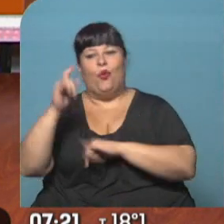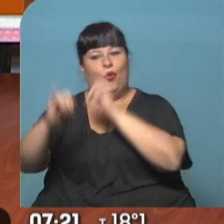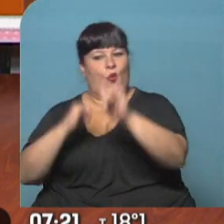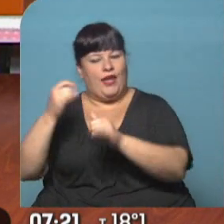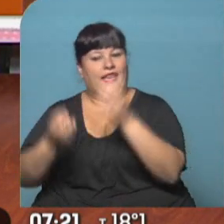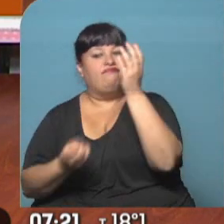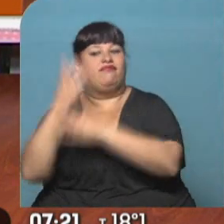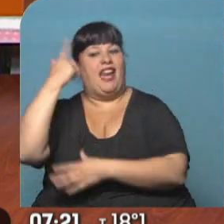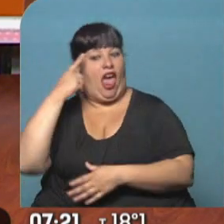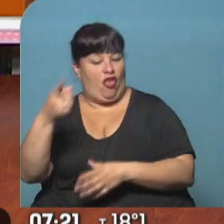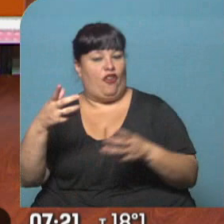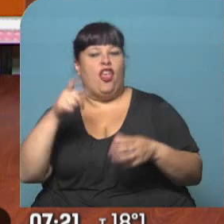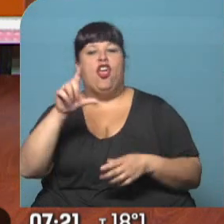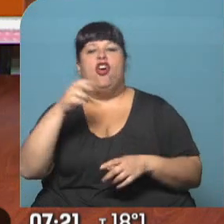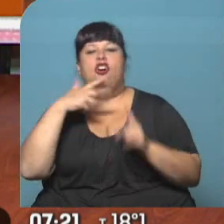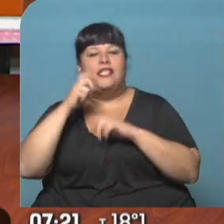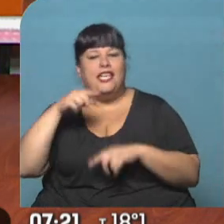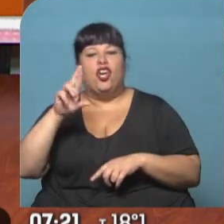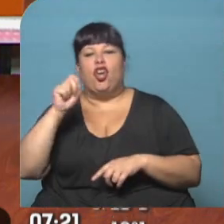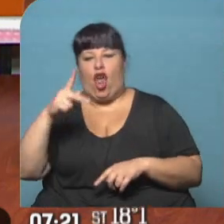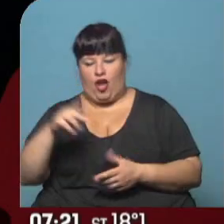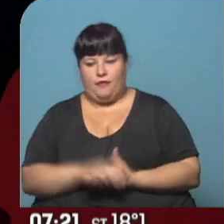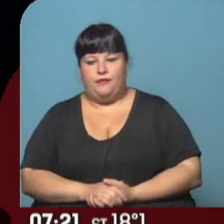cuente el creador y fundador de Cosquín Rock, José Palazzo.